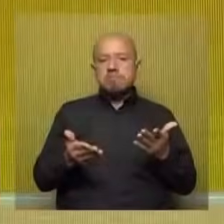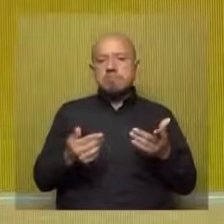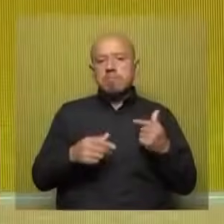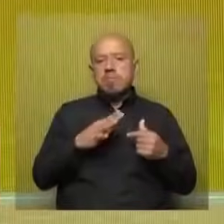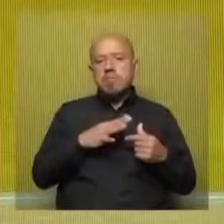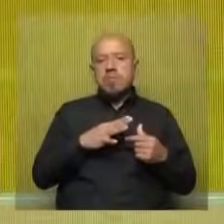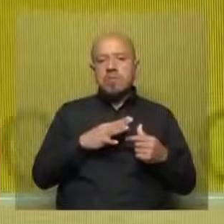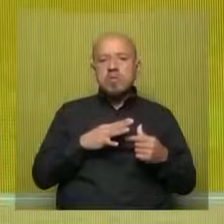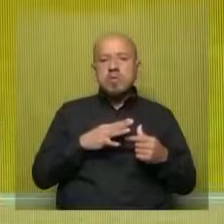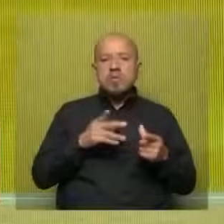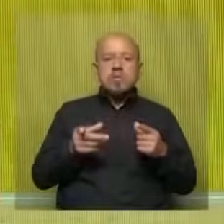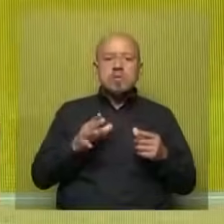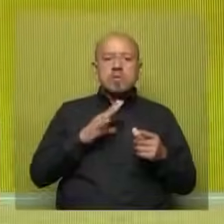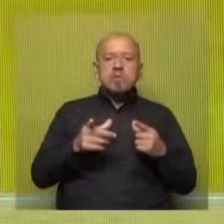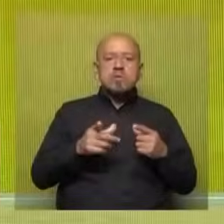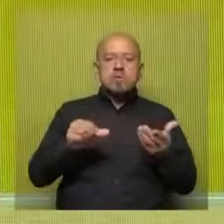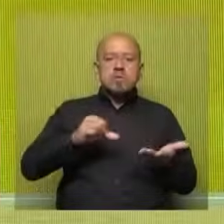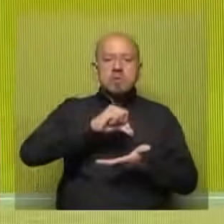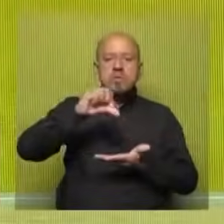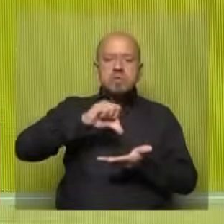Cuando algo que sucede en el país